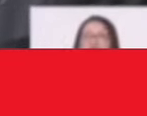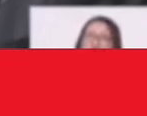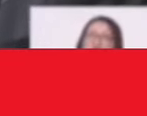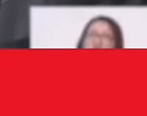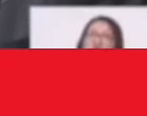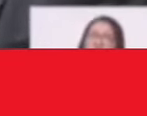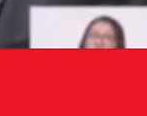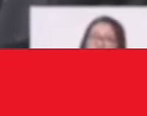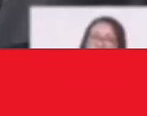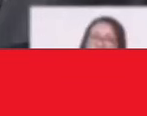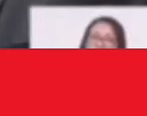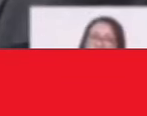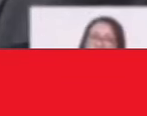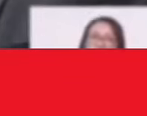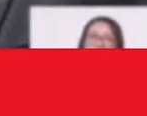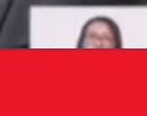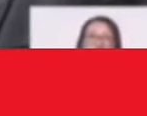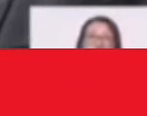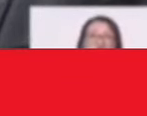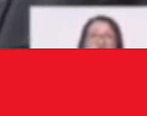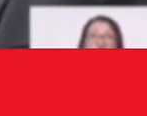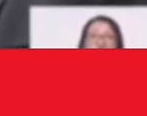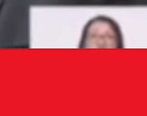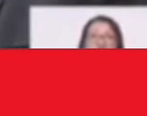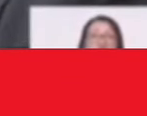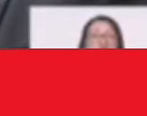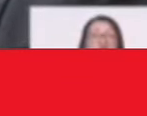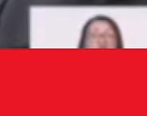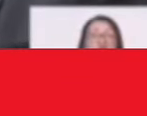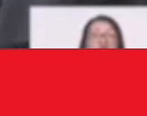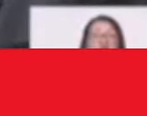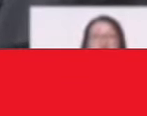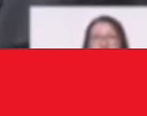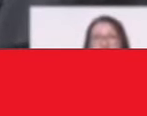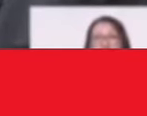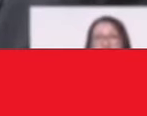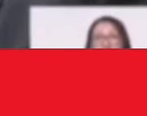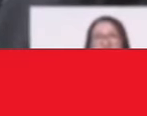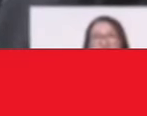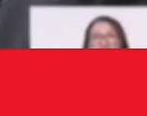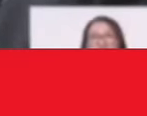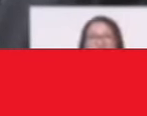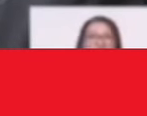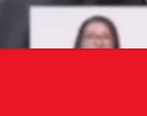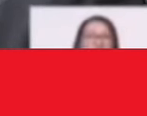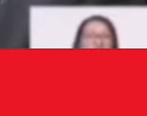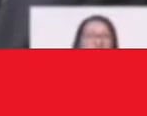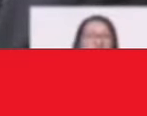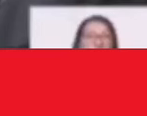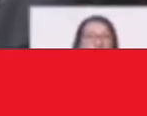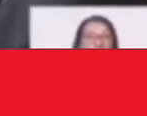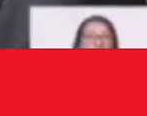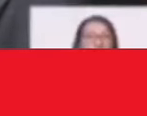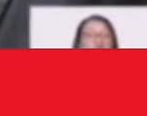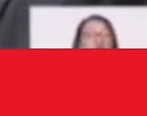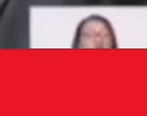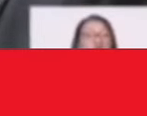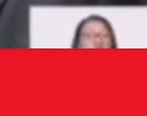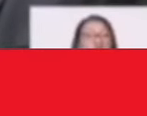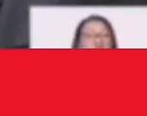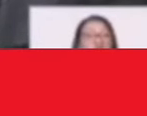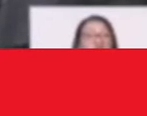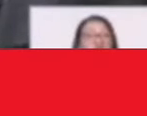los integrantes de un órgano constitucional autónomo por no compartir su criterio